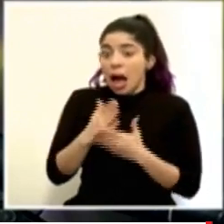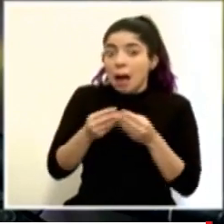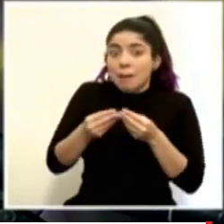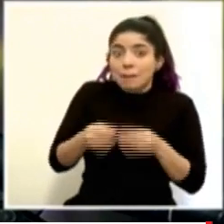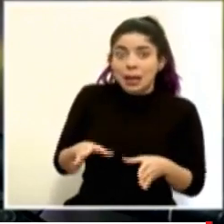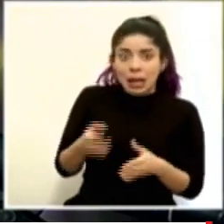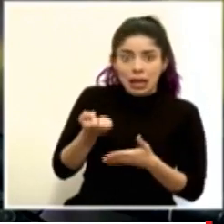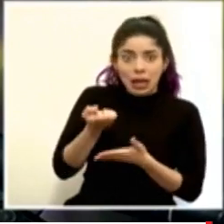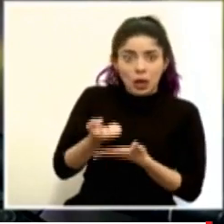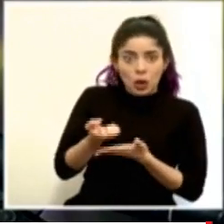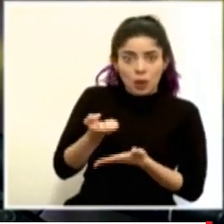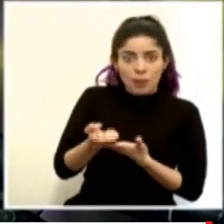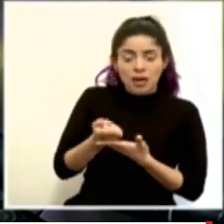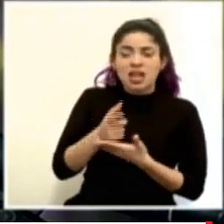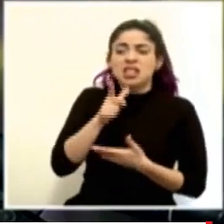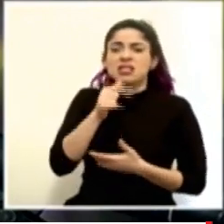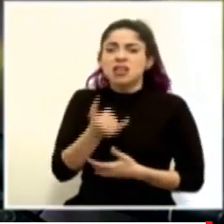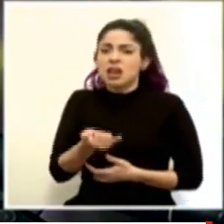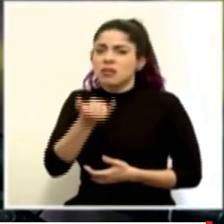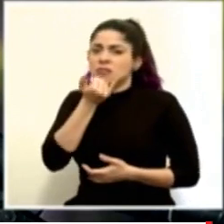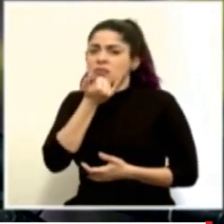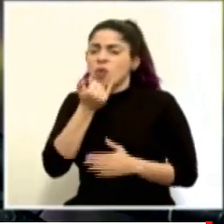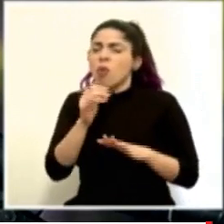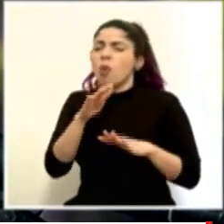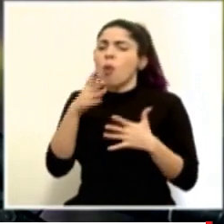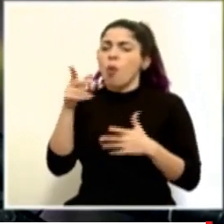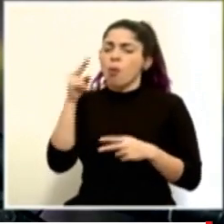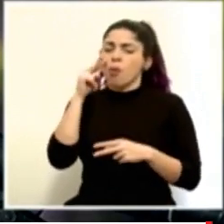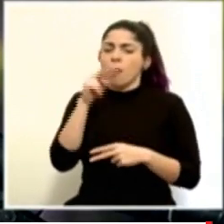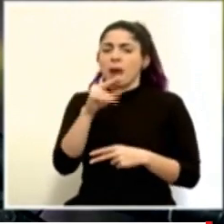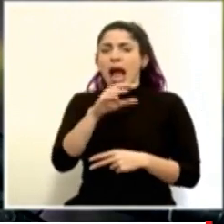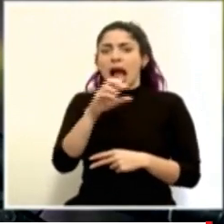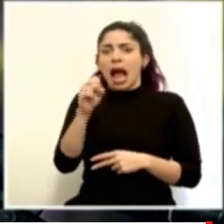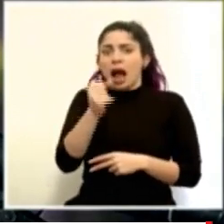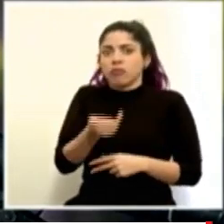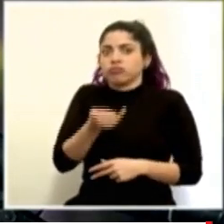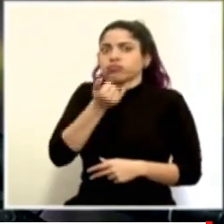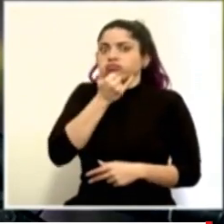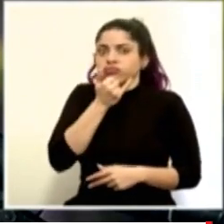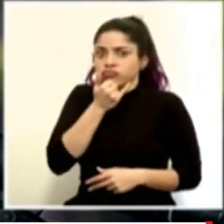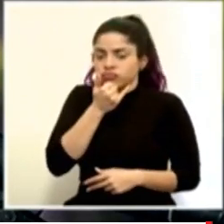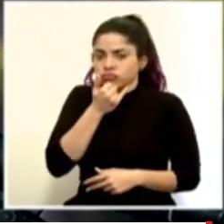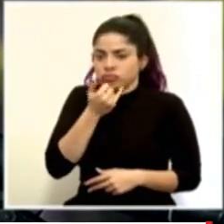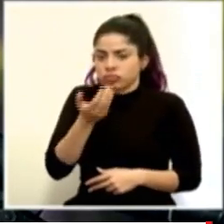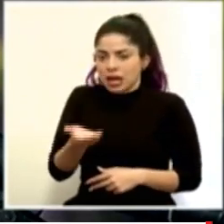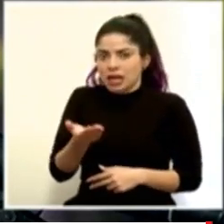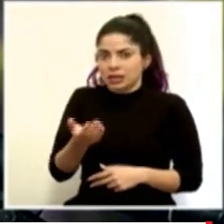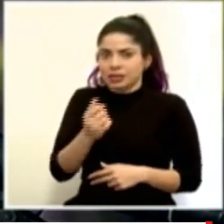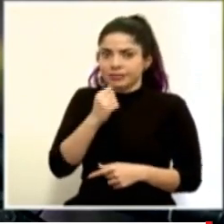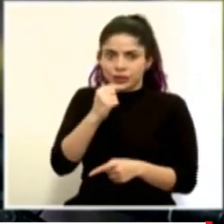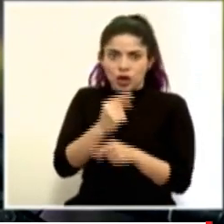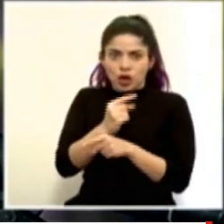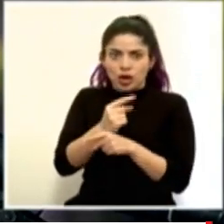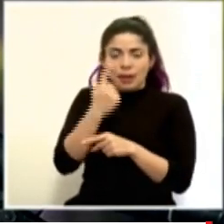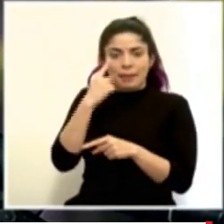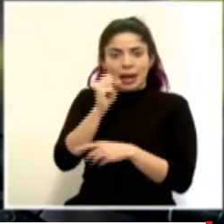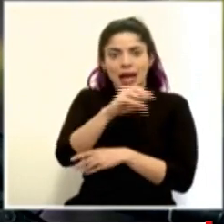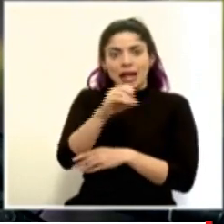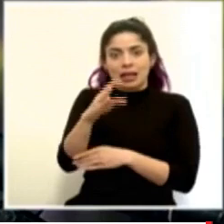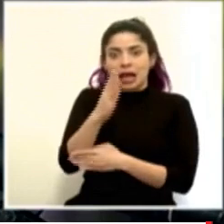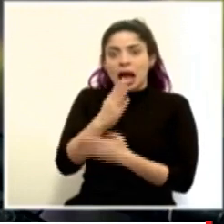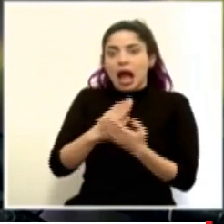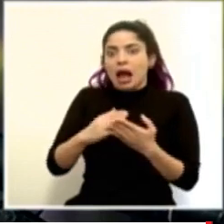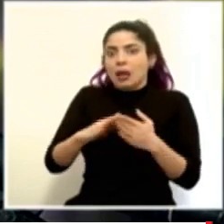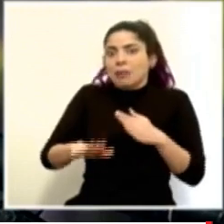pérdida económica, de quién fue el error o cómo cataloga usted que la caja cometa este tipo de irregularidades en la entrega de algo